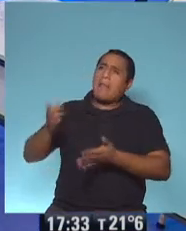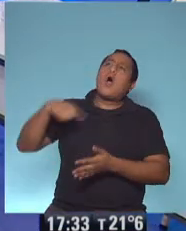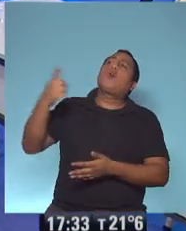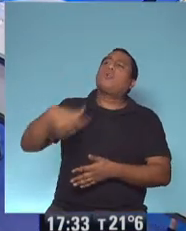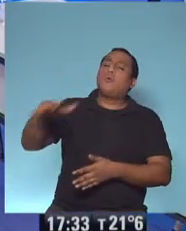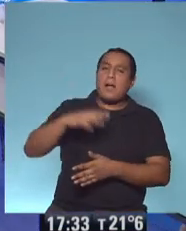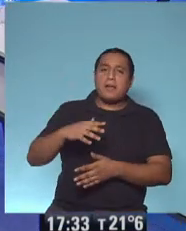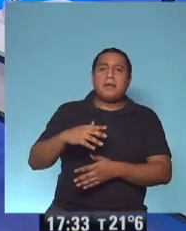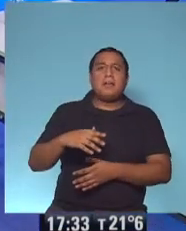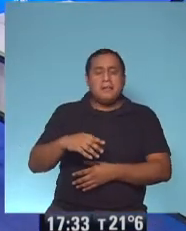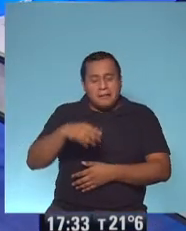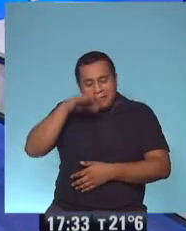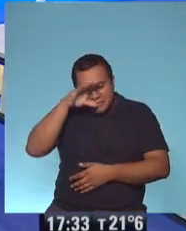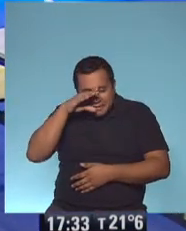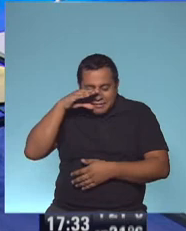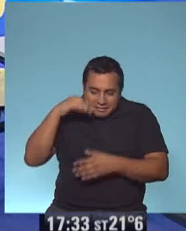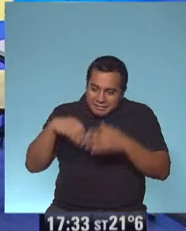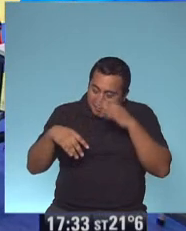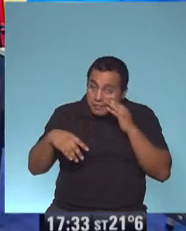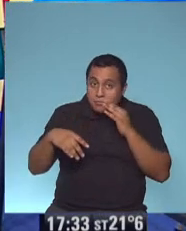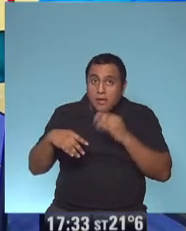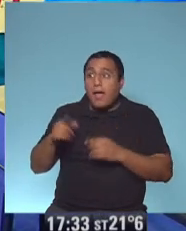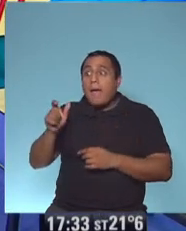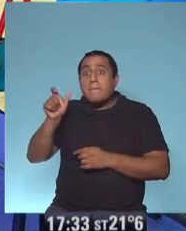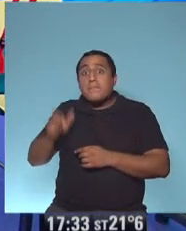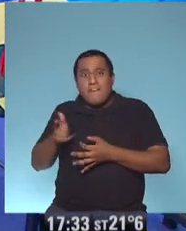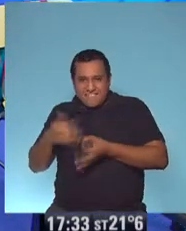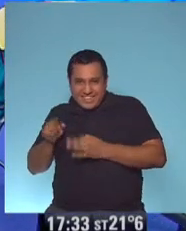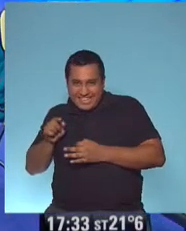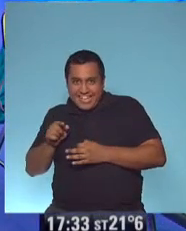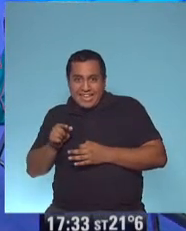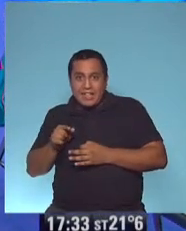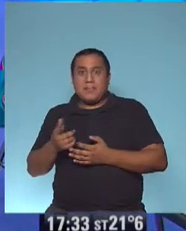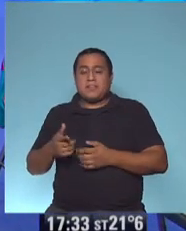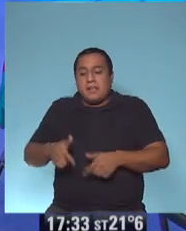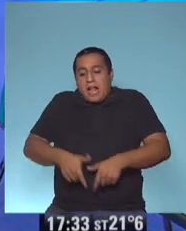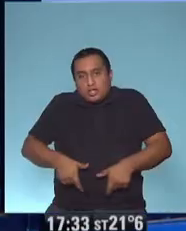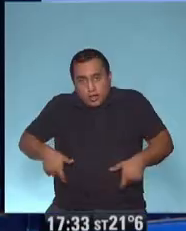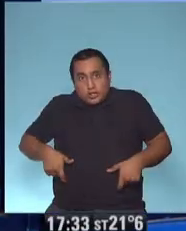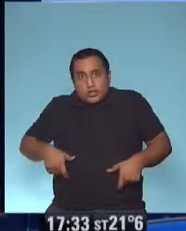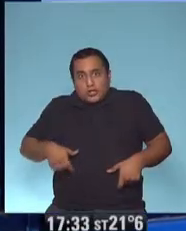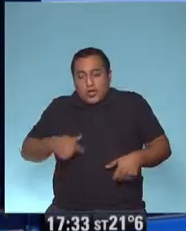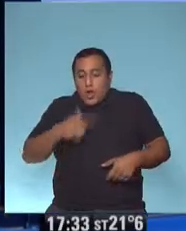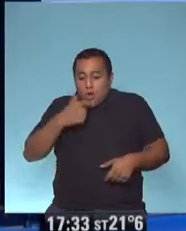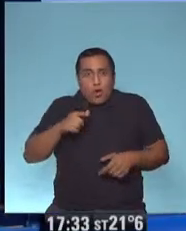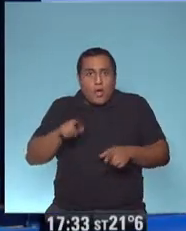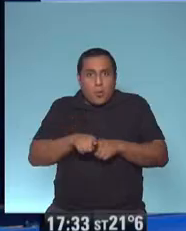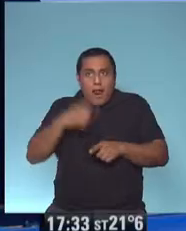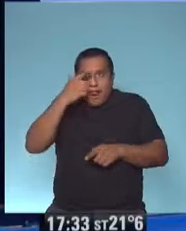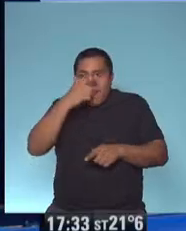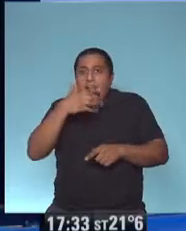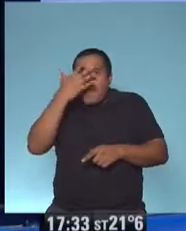los ojos mientras el vendedor, tan colorado como sus calzoncillos, se iba a